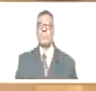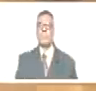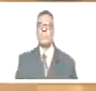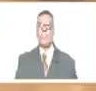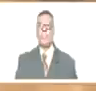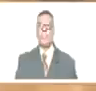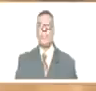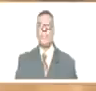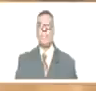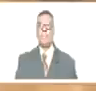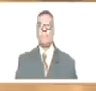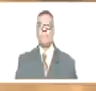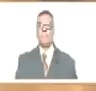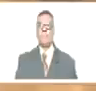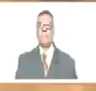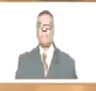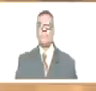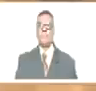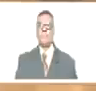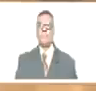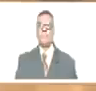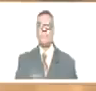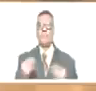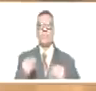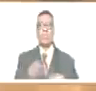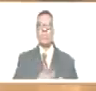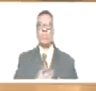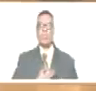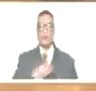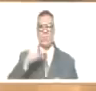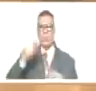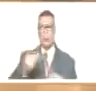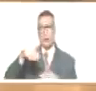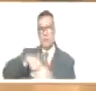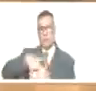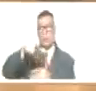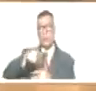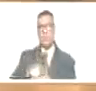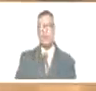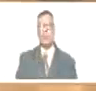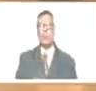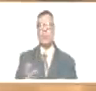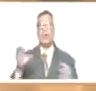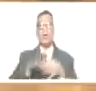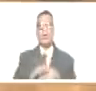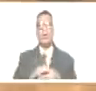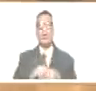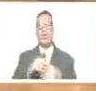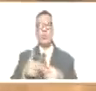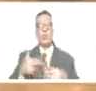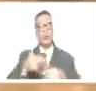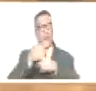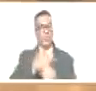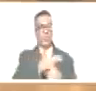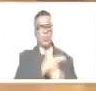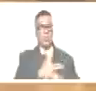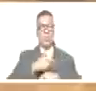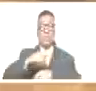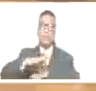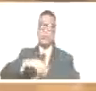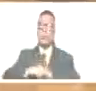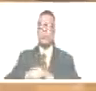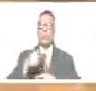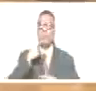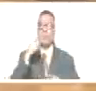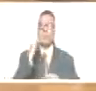Con mucho, un alcalde electo, con vínculos, con bandas armadas, de extorsión, de asesinatos,